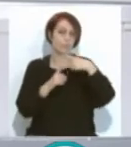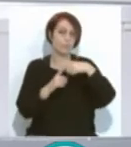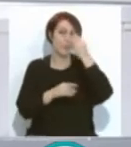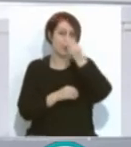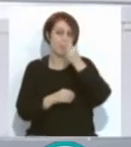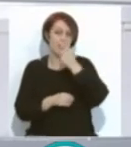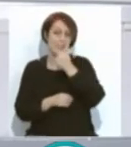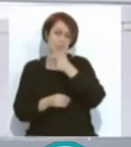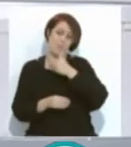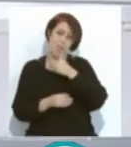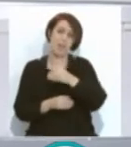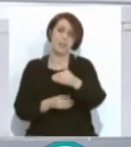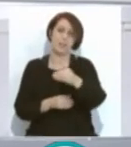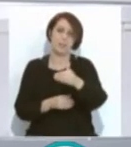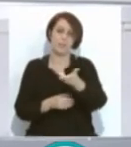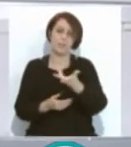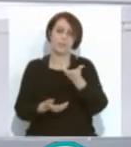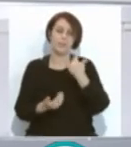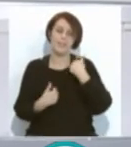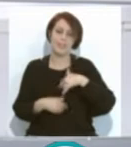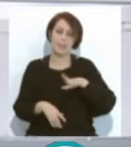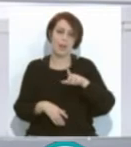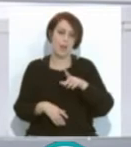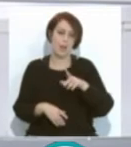dinero para más adelante, y cuando ya también haya una